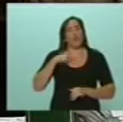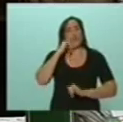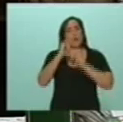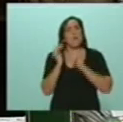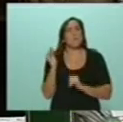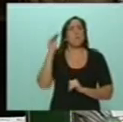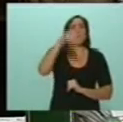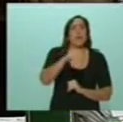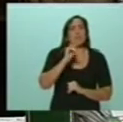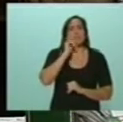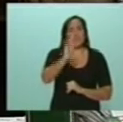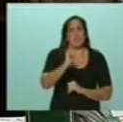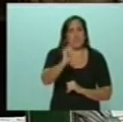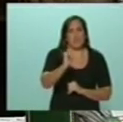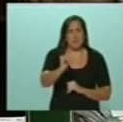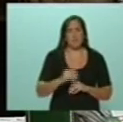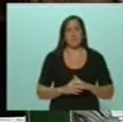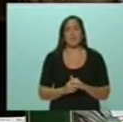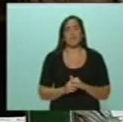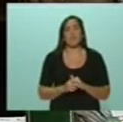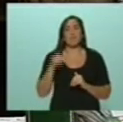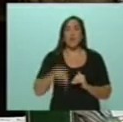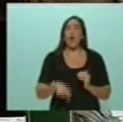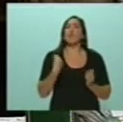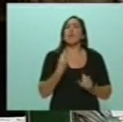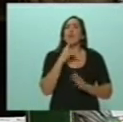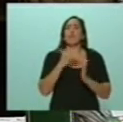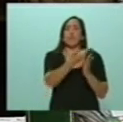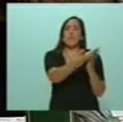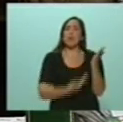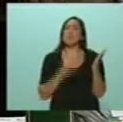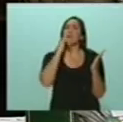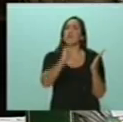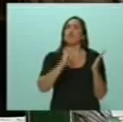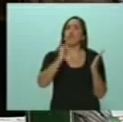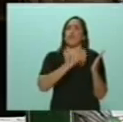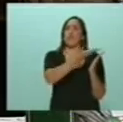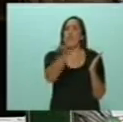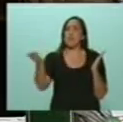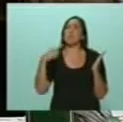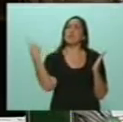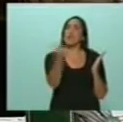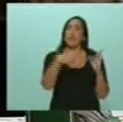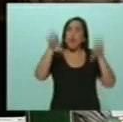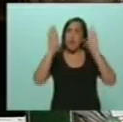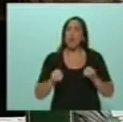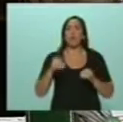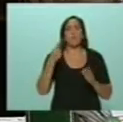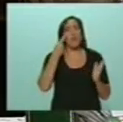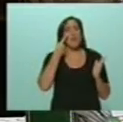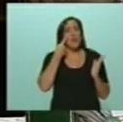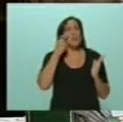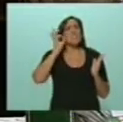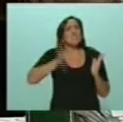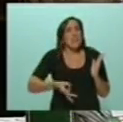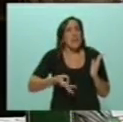poco más adelante. Este informe tiene por objeto precisamente hacer conocer a la población la ayuda